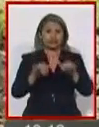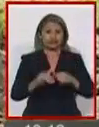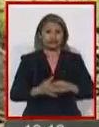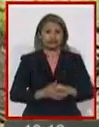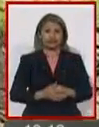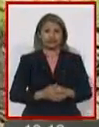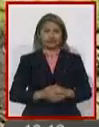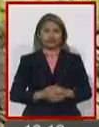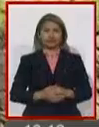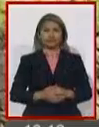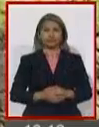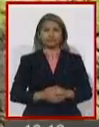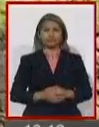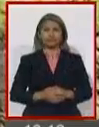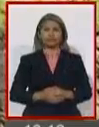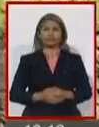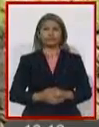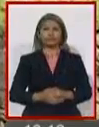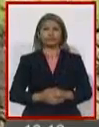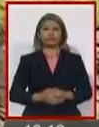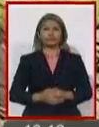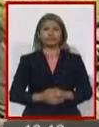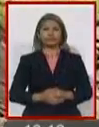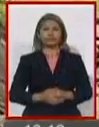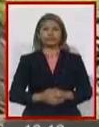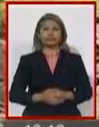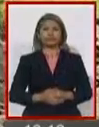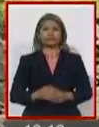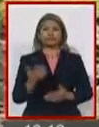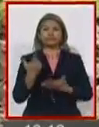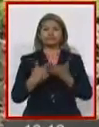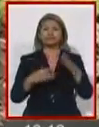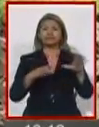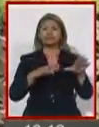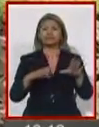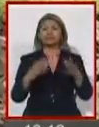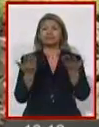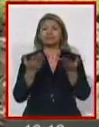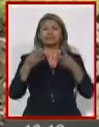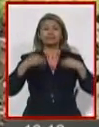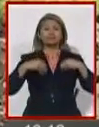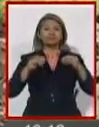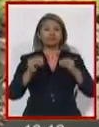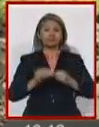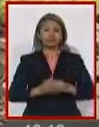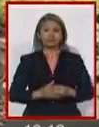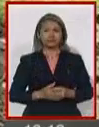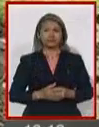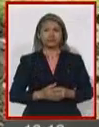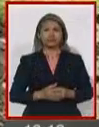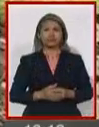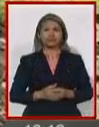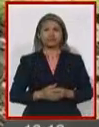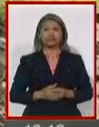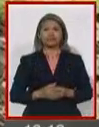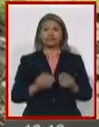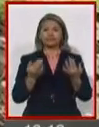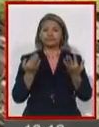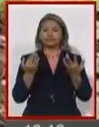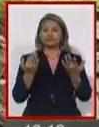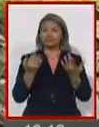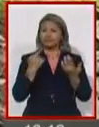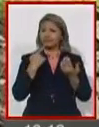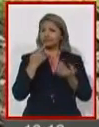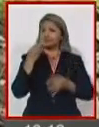Allá no nos deja, pues si yo así nos va a sacar, dice. Ahora aquí va a ser el lugar donde van a vender. Yo creo que estoy esperando eso,